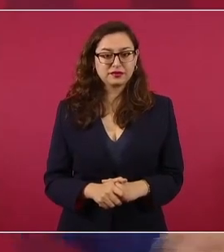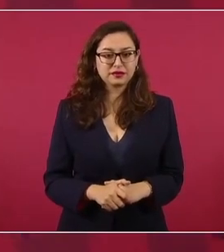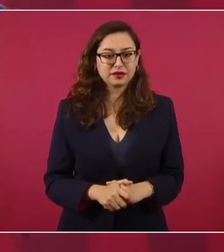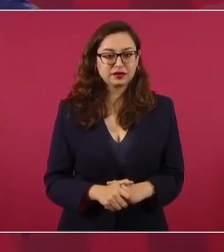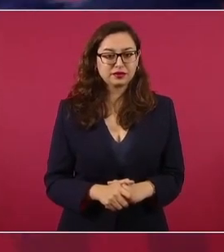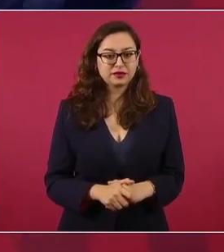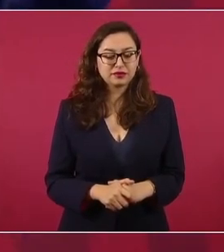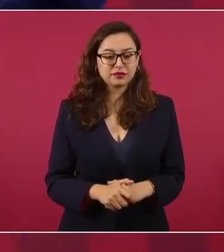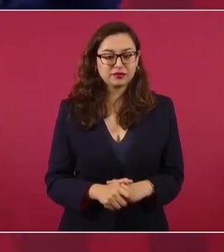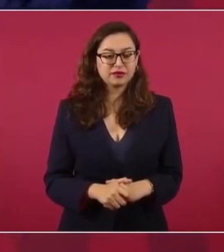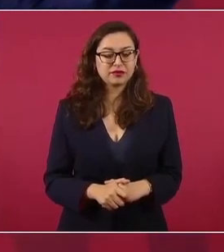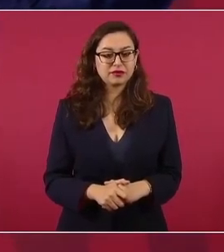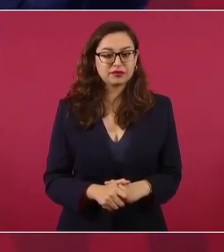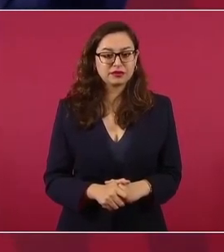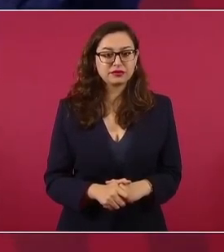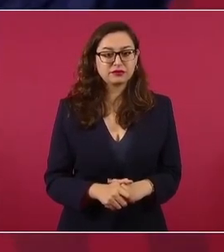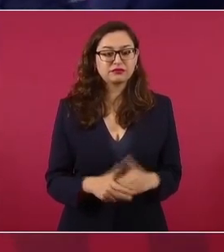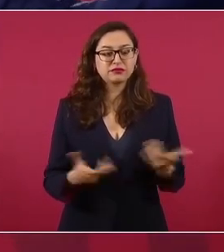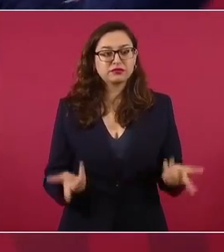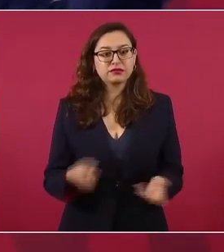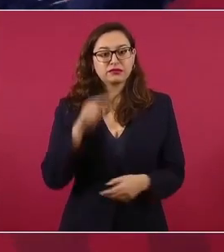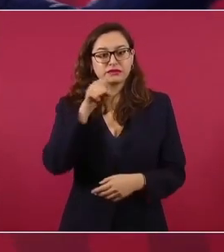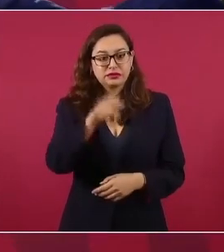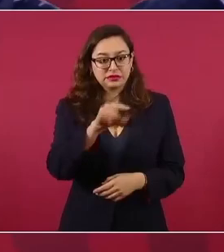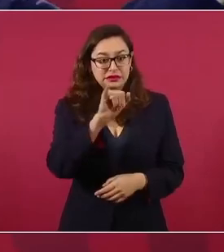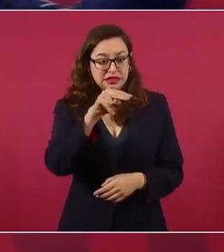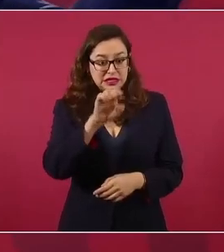a los consejeros